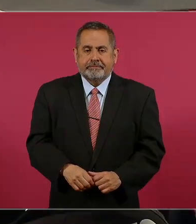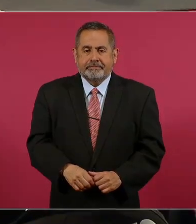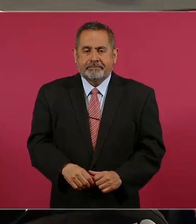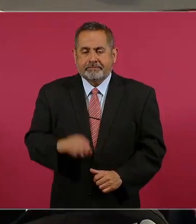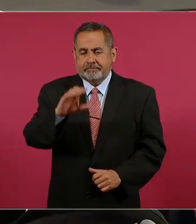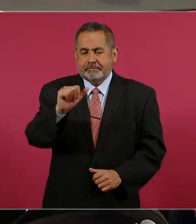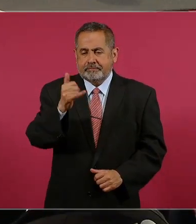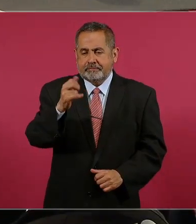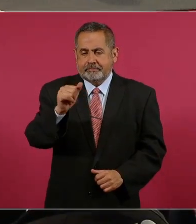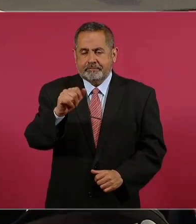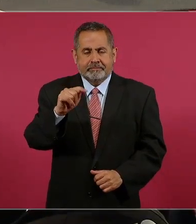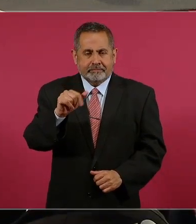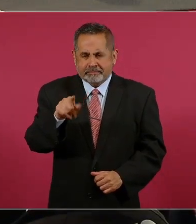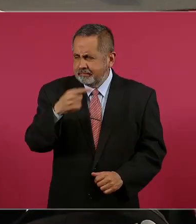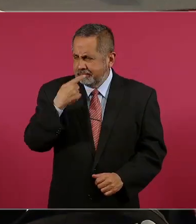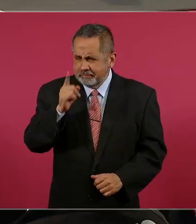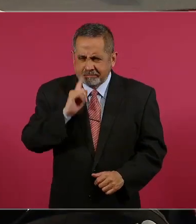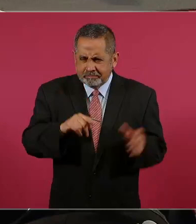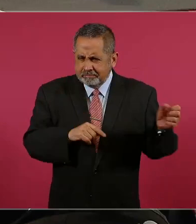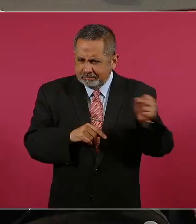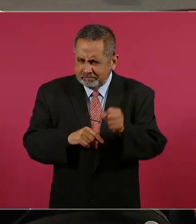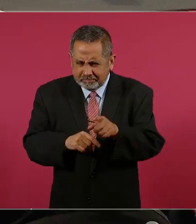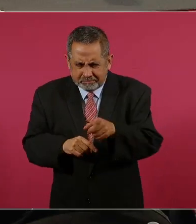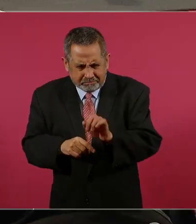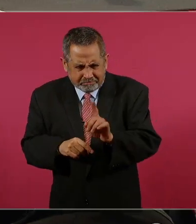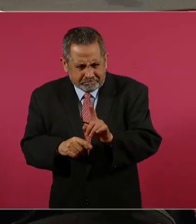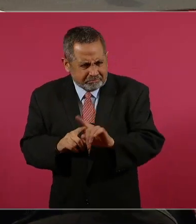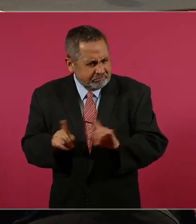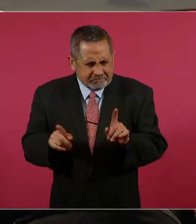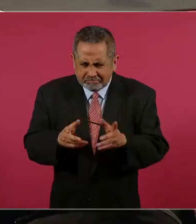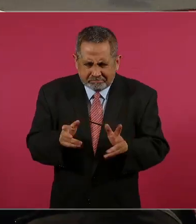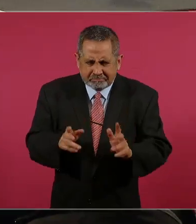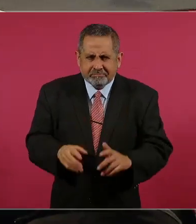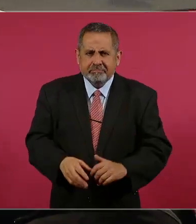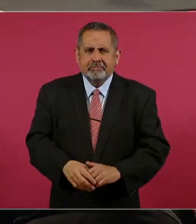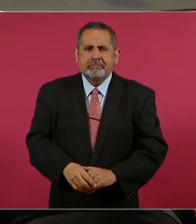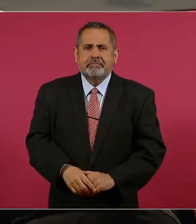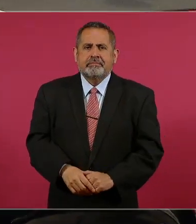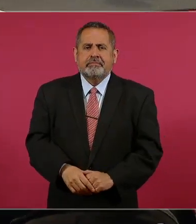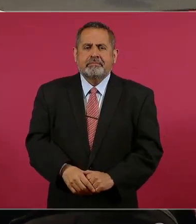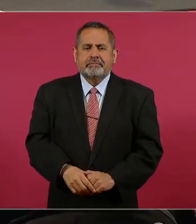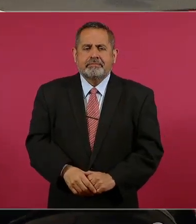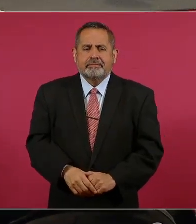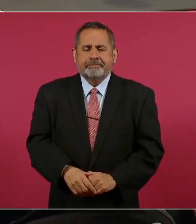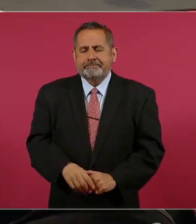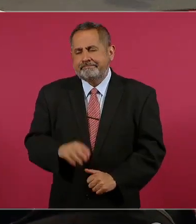¿Cayetana no es la que trajeron? La diputada de, del PP.